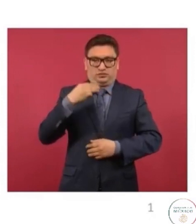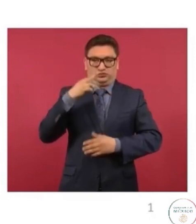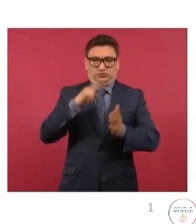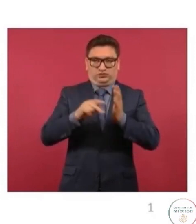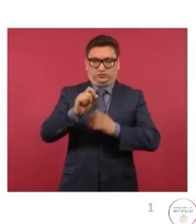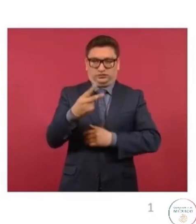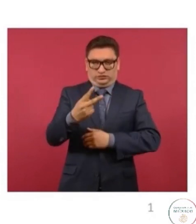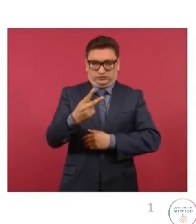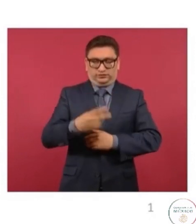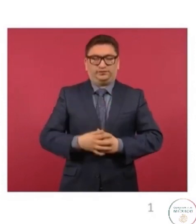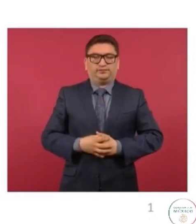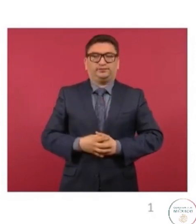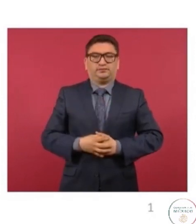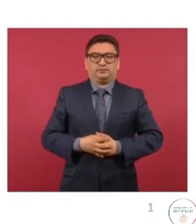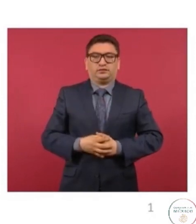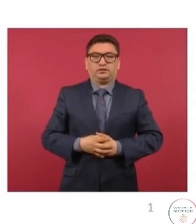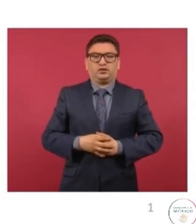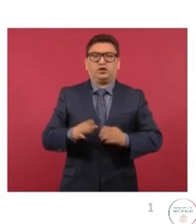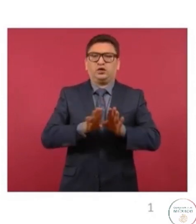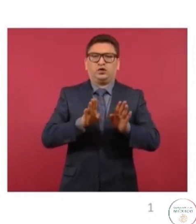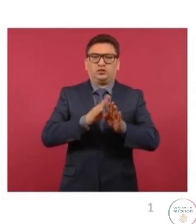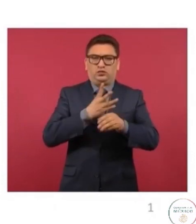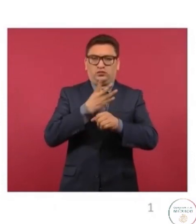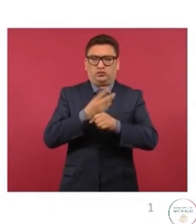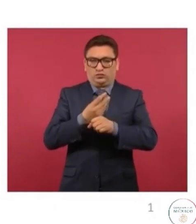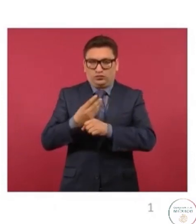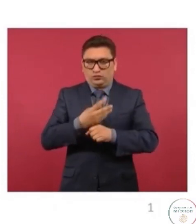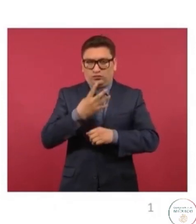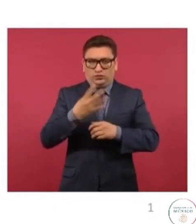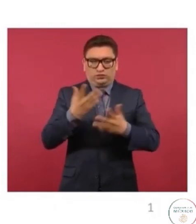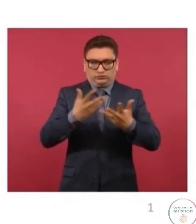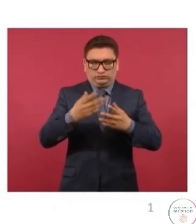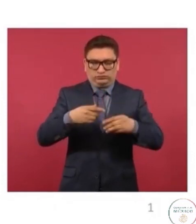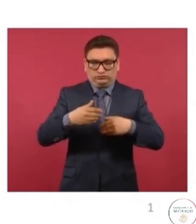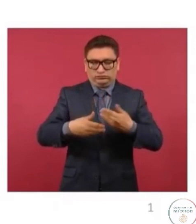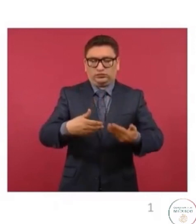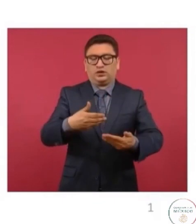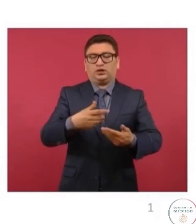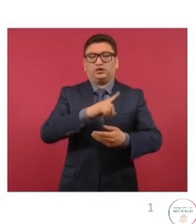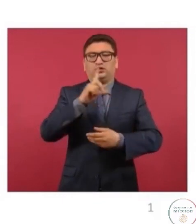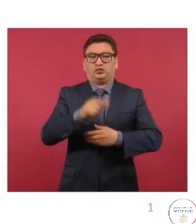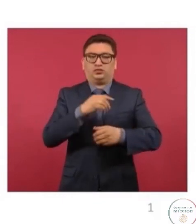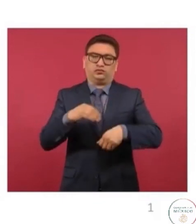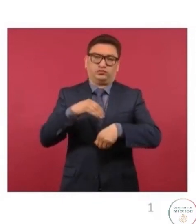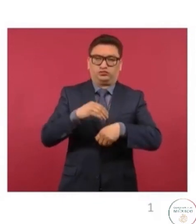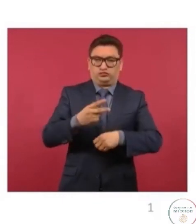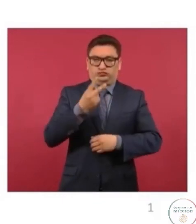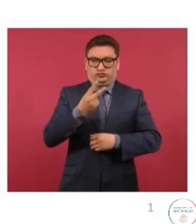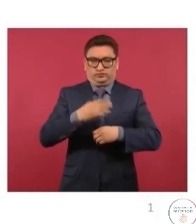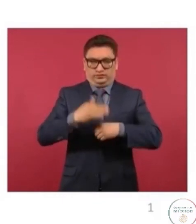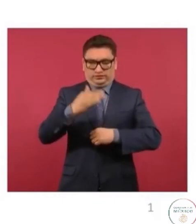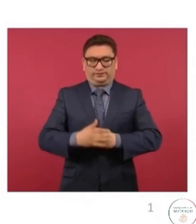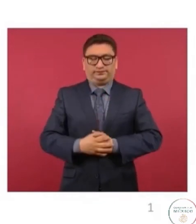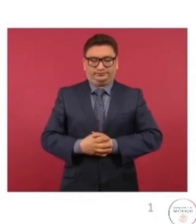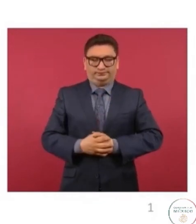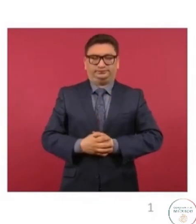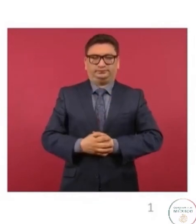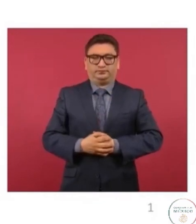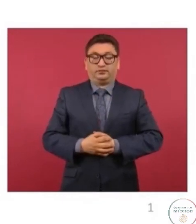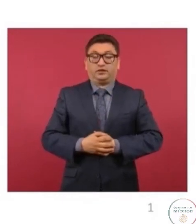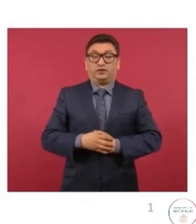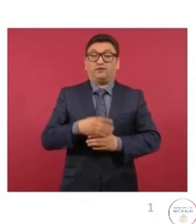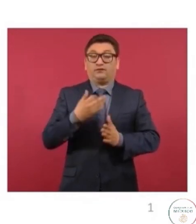2022, con cuatro movimientos y posteriormente se agregaron dos movimientos más. Todavía